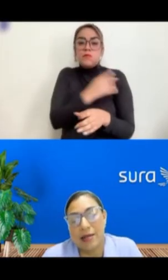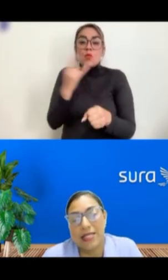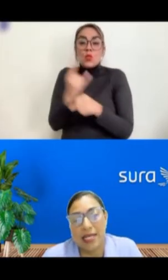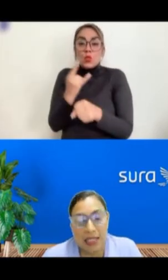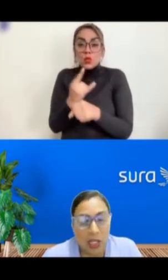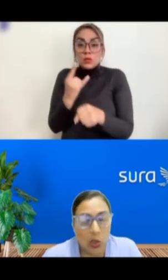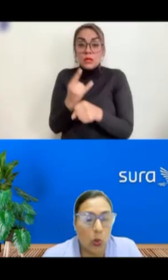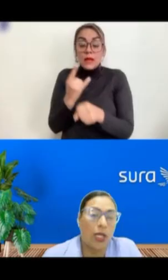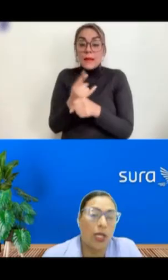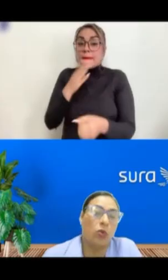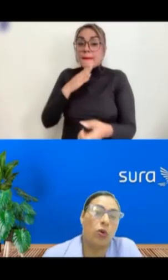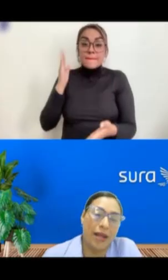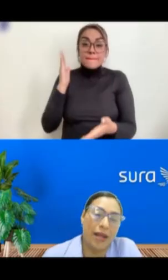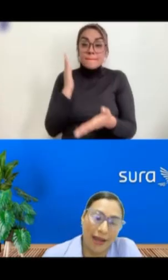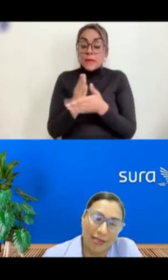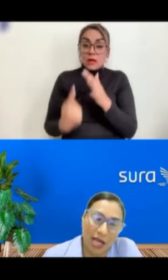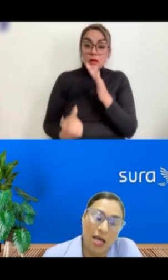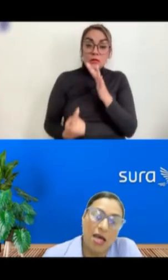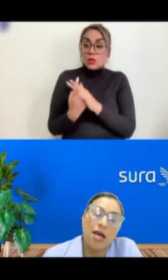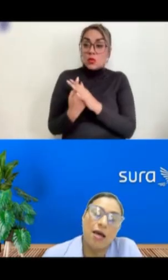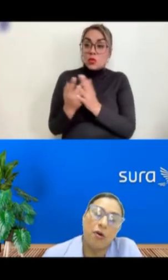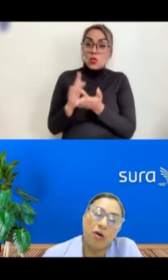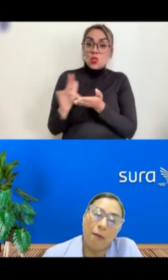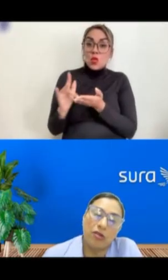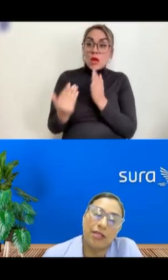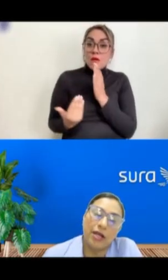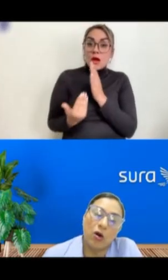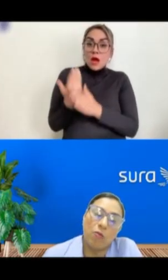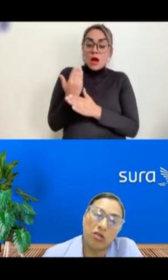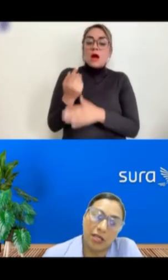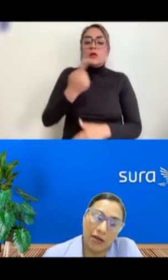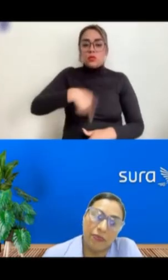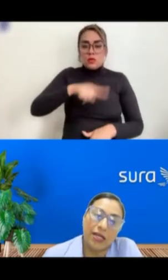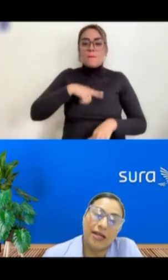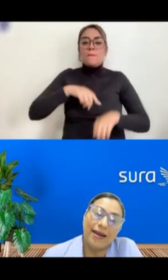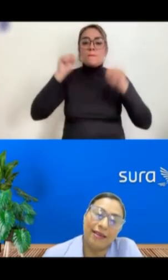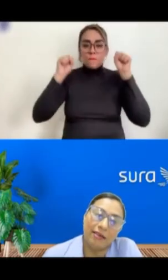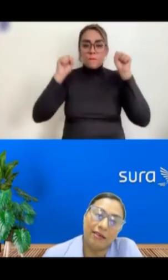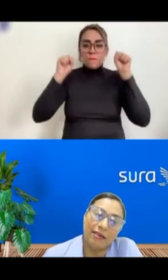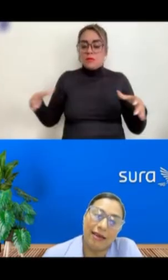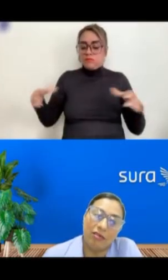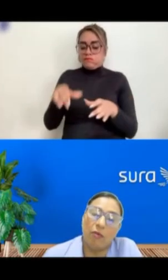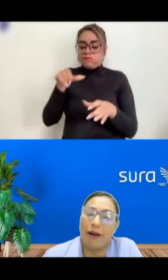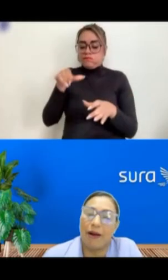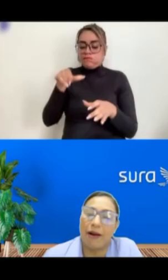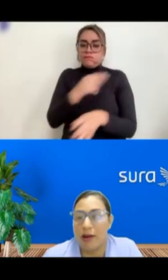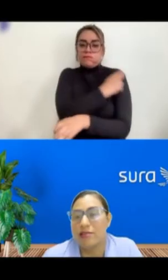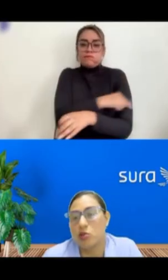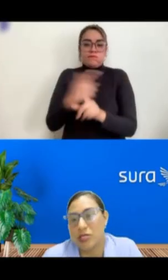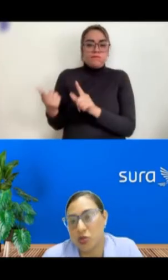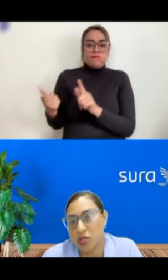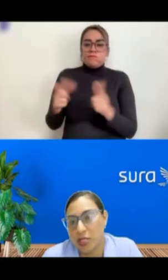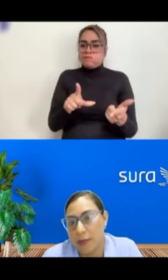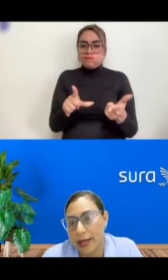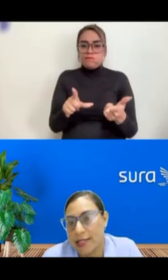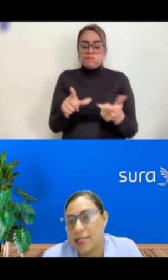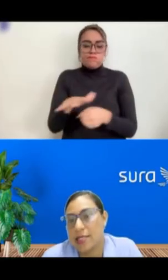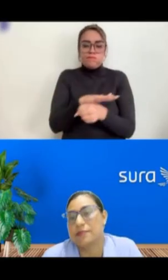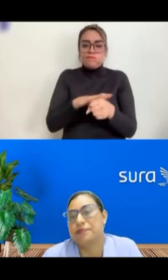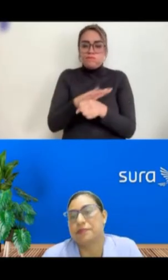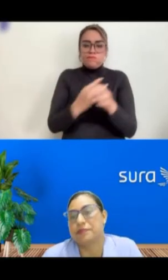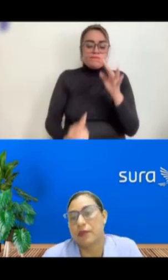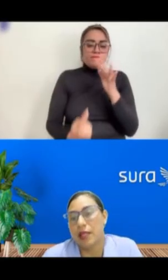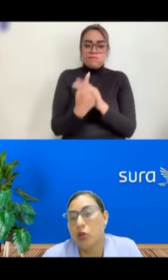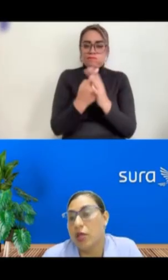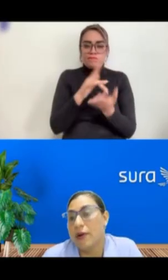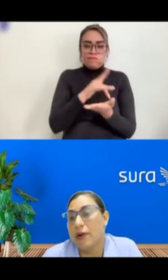momento que se llegase a presentar una nueva emergencia, podamos tener un botiquín listo y apto para actuar en situaciones de